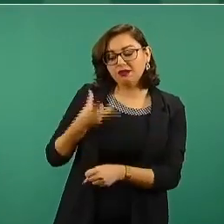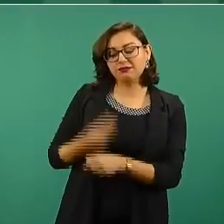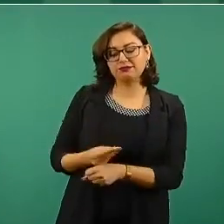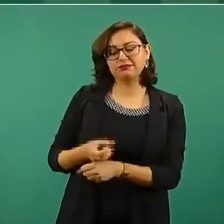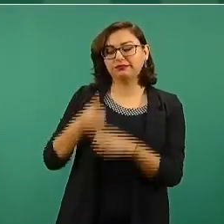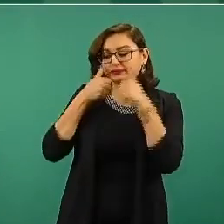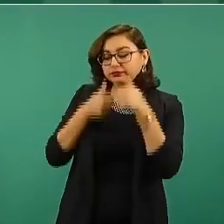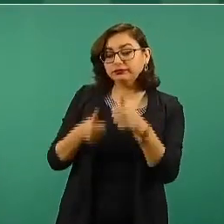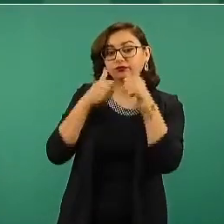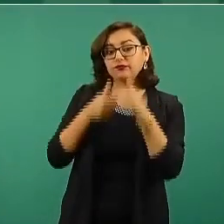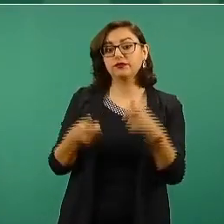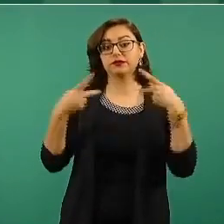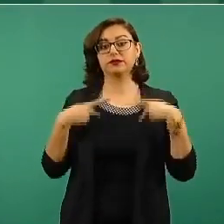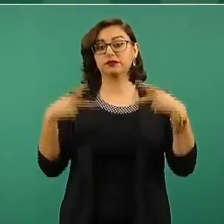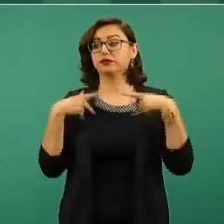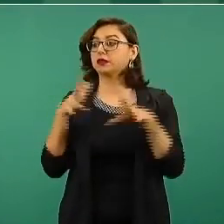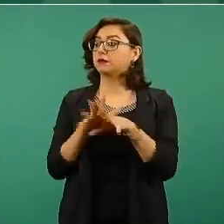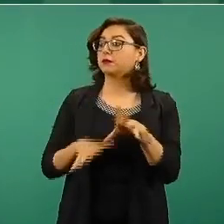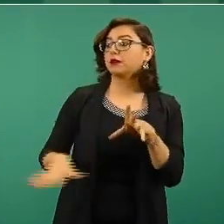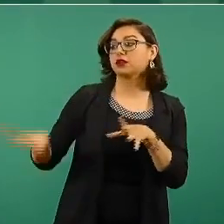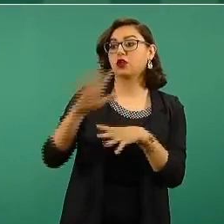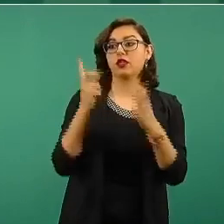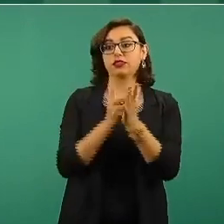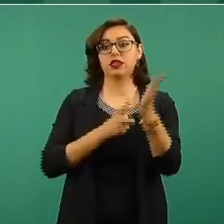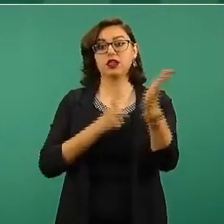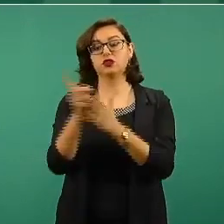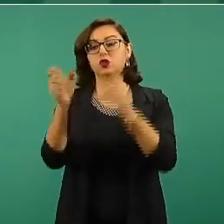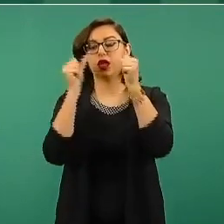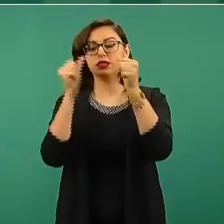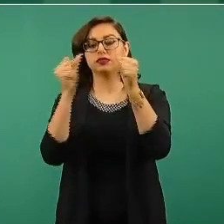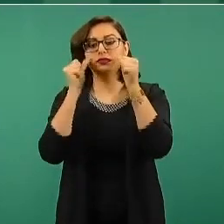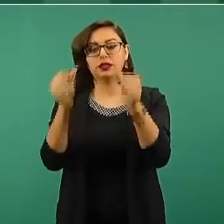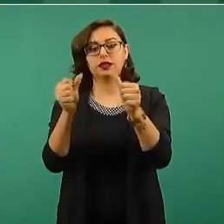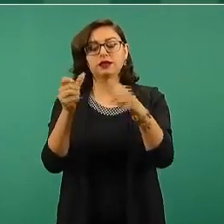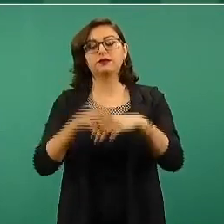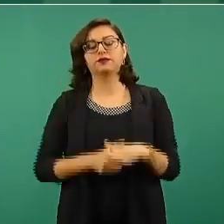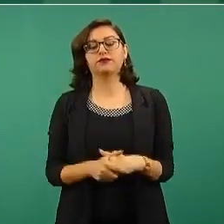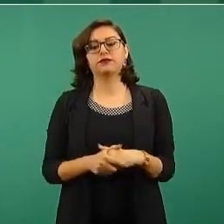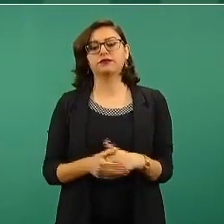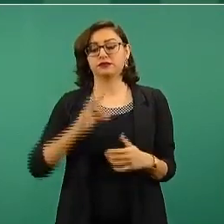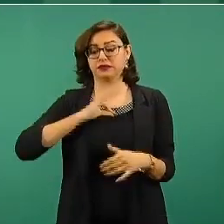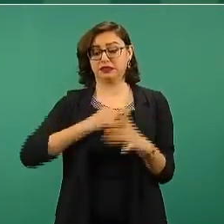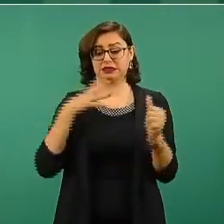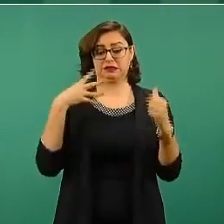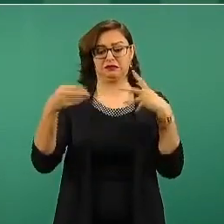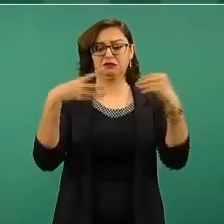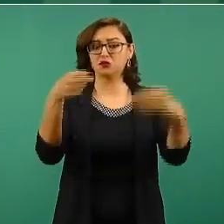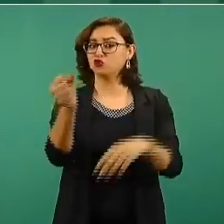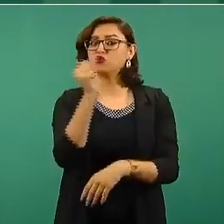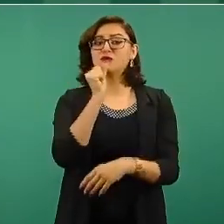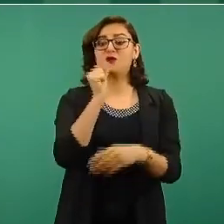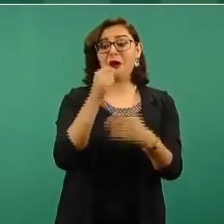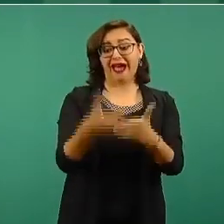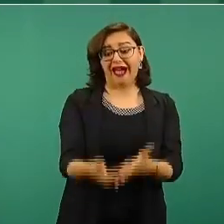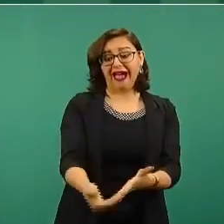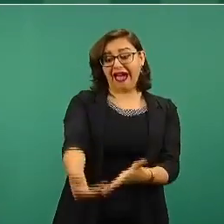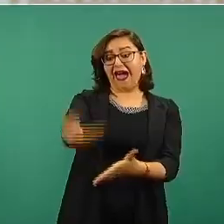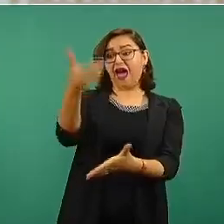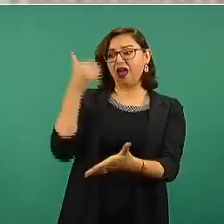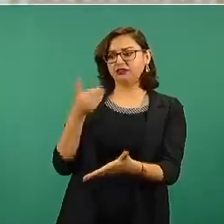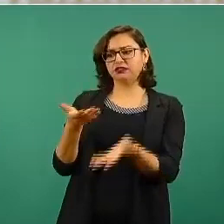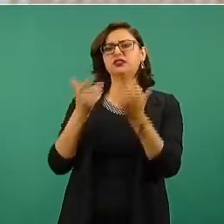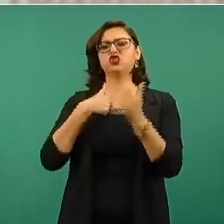la salud. Desde antes de la pandemia ya habíamos visitado 80 hospitales, ya teníamos